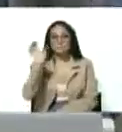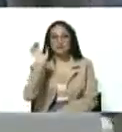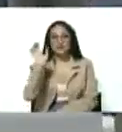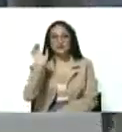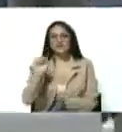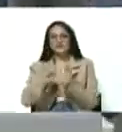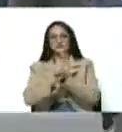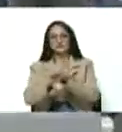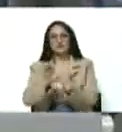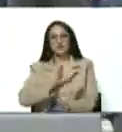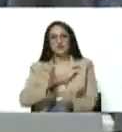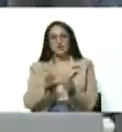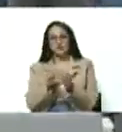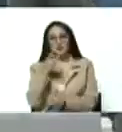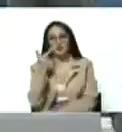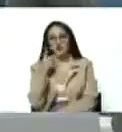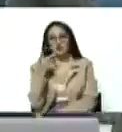el símbolo de nuestro partido.